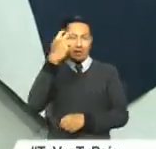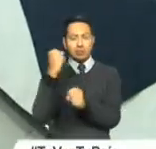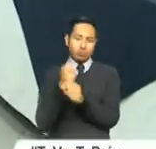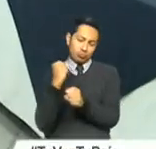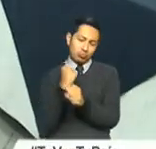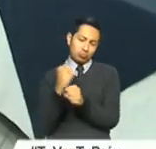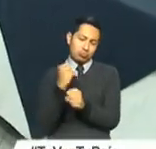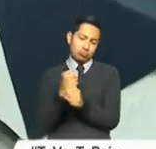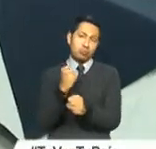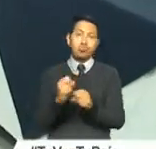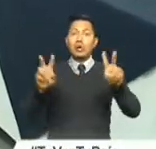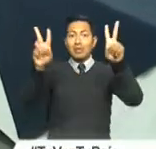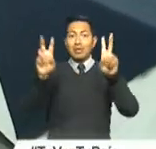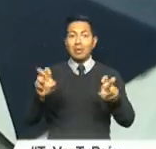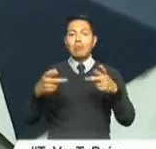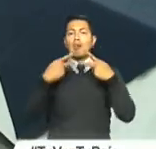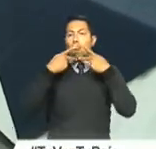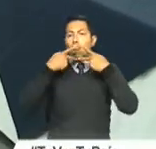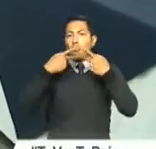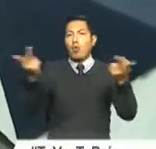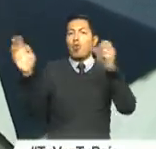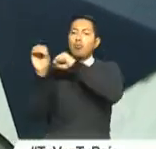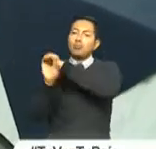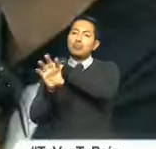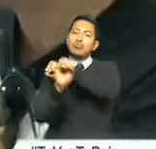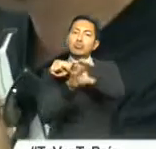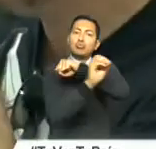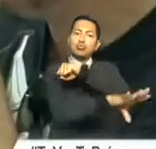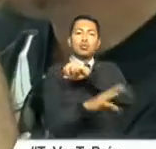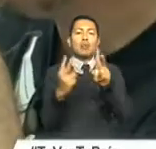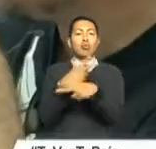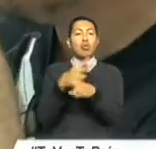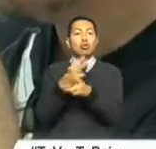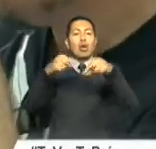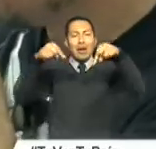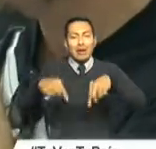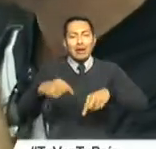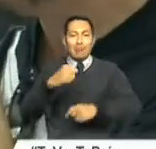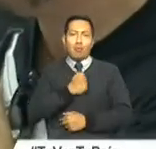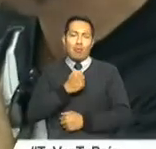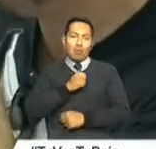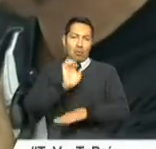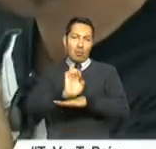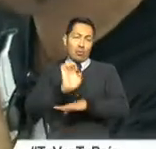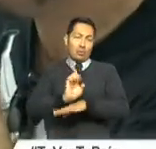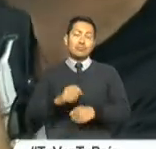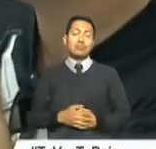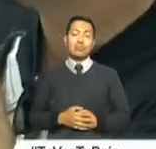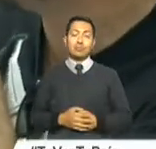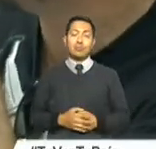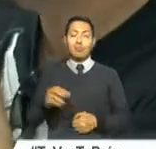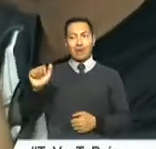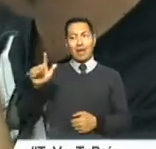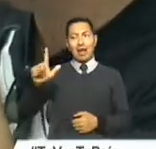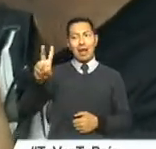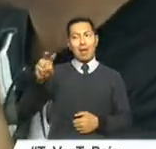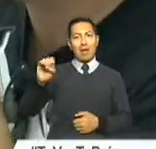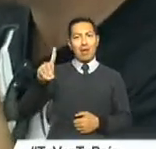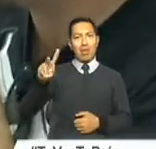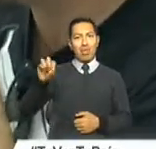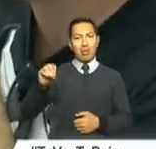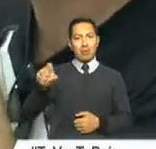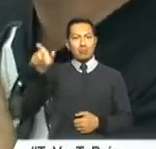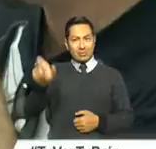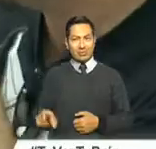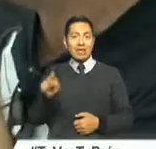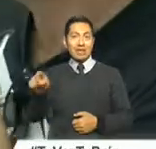temática sobre publicidad y producción nacional. Alvarado habló sobre cómo el uno por uno ha beneficiado la